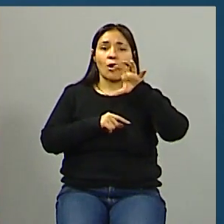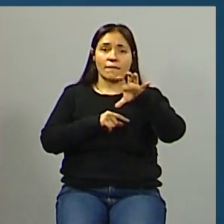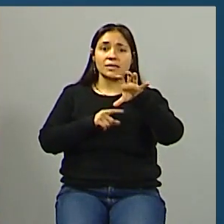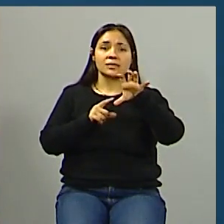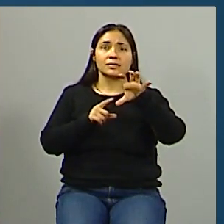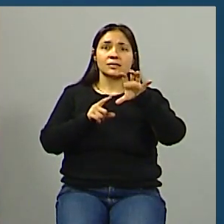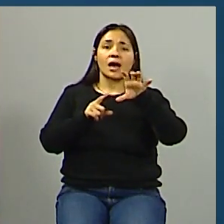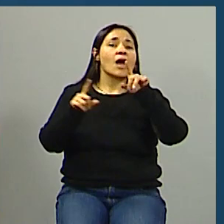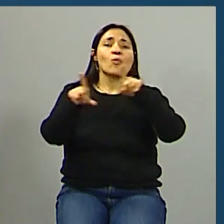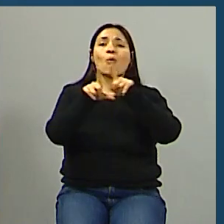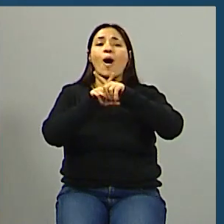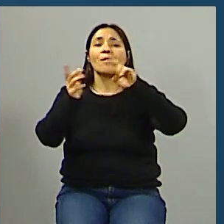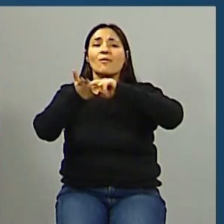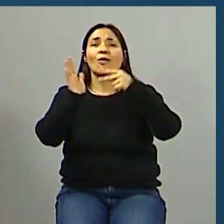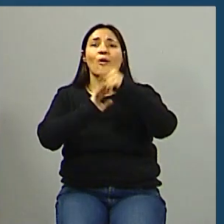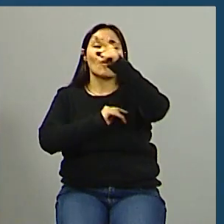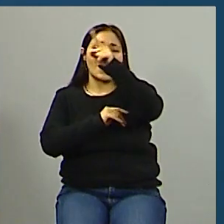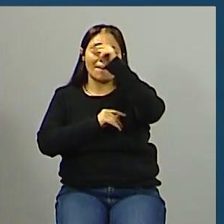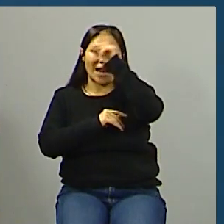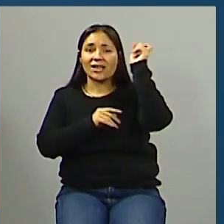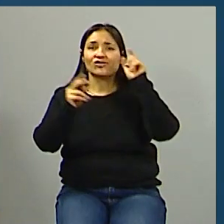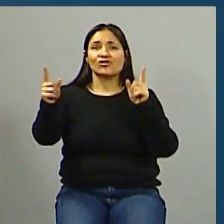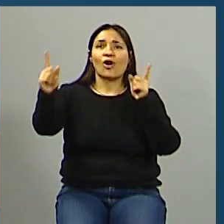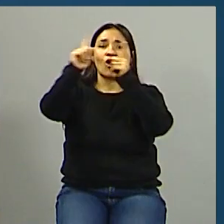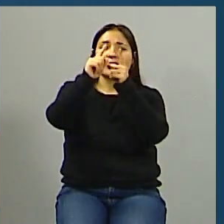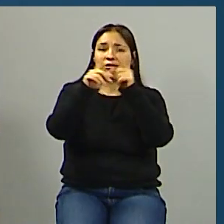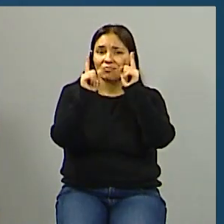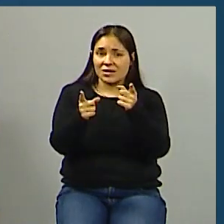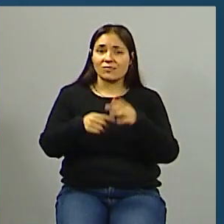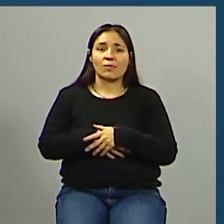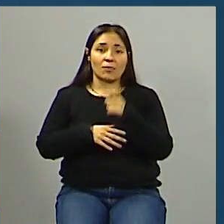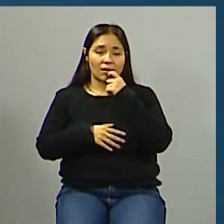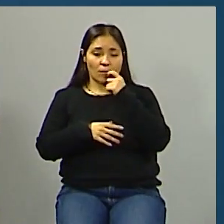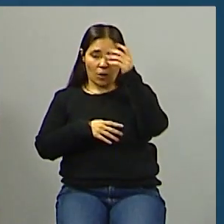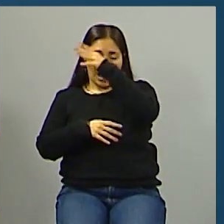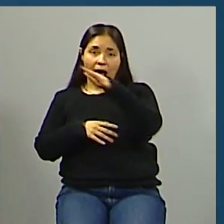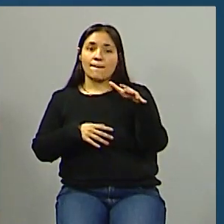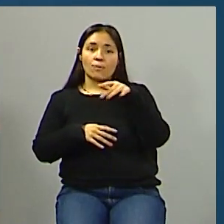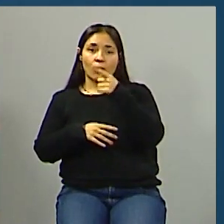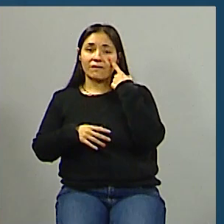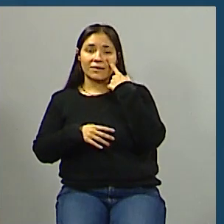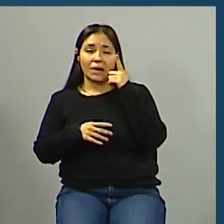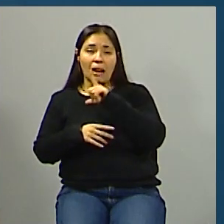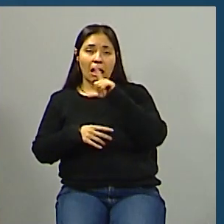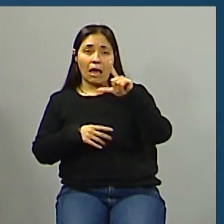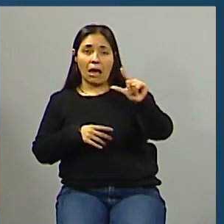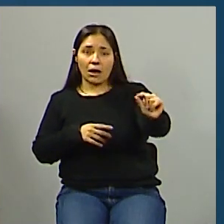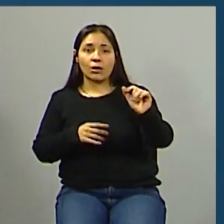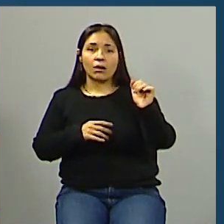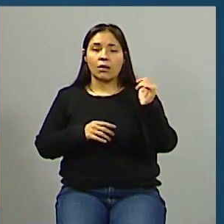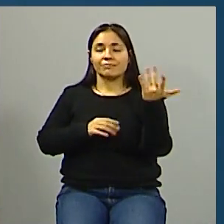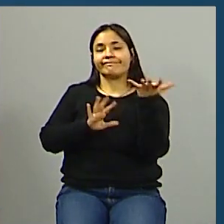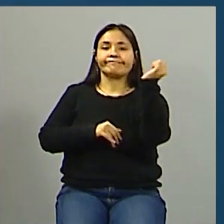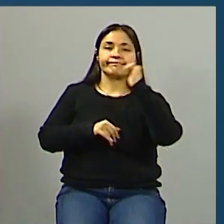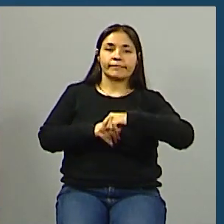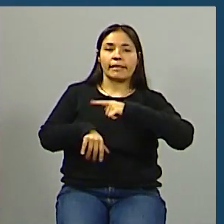nación, en donde los que estamos más alejados de los centros y las tomas de decisiones, indudablemente se nota más la postergación en muchos